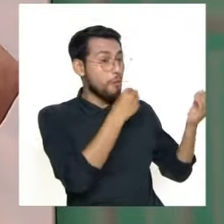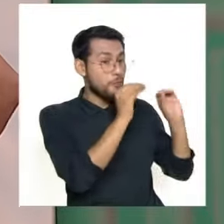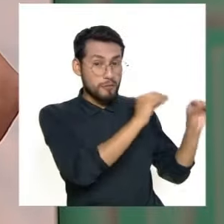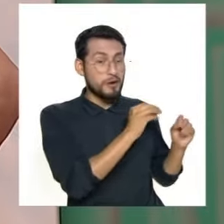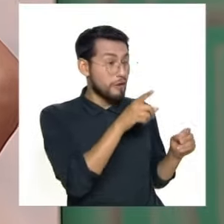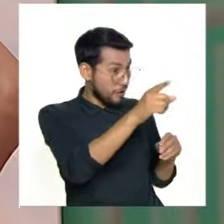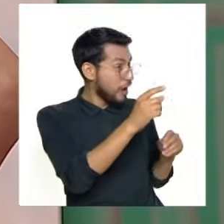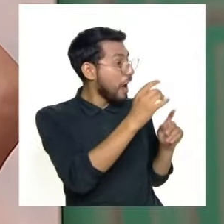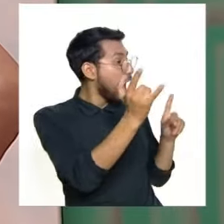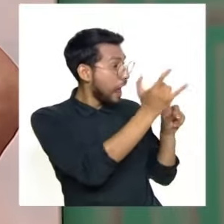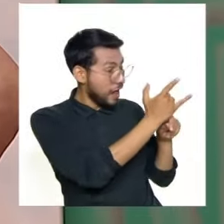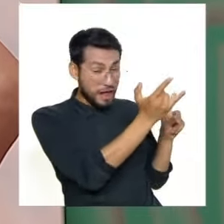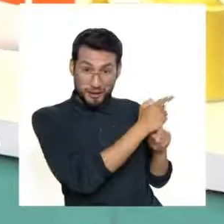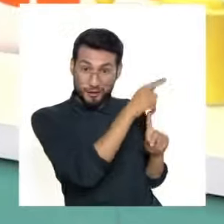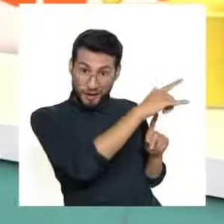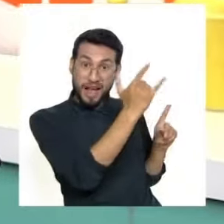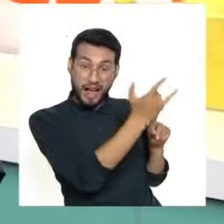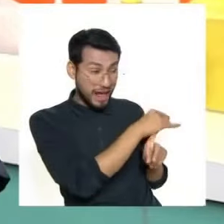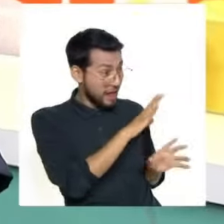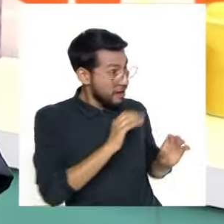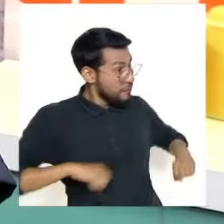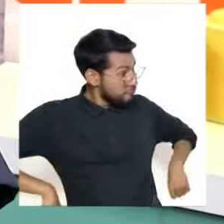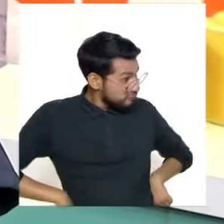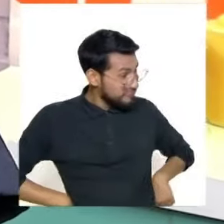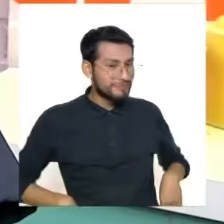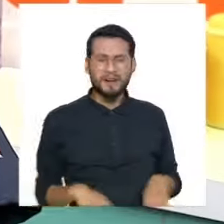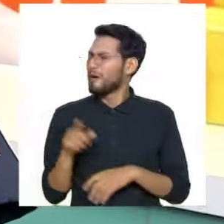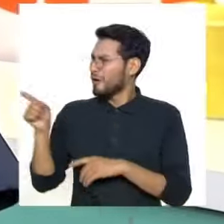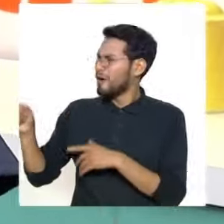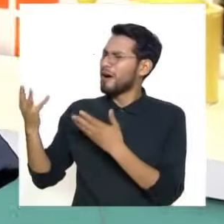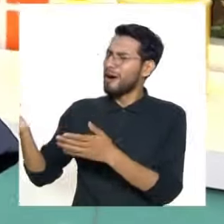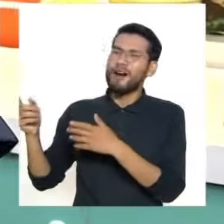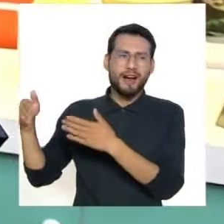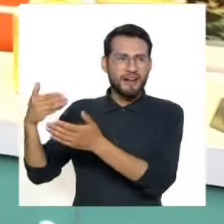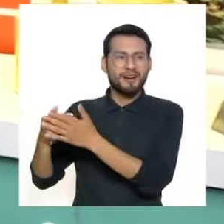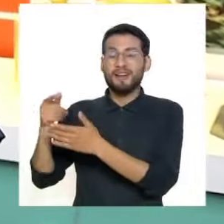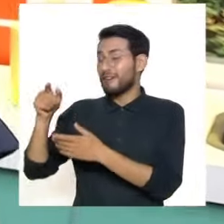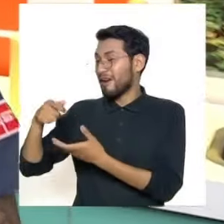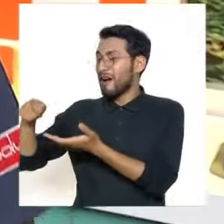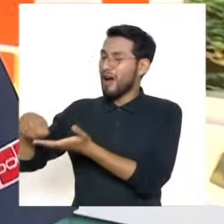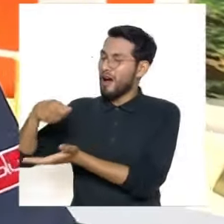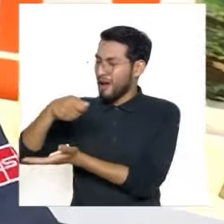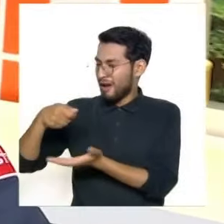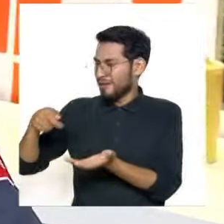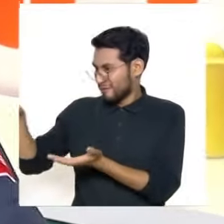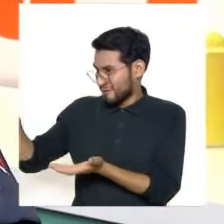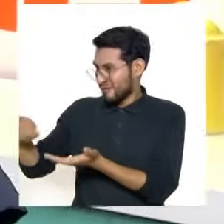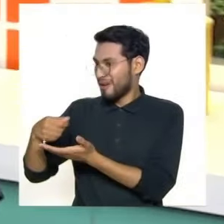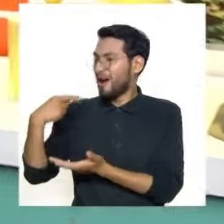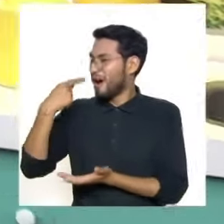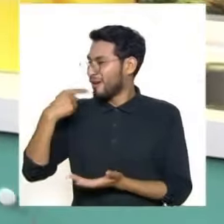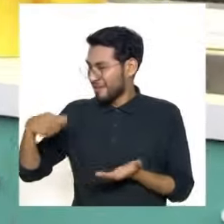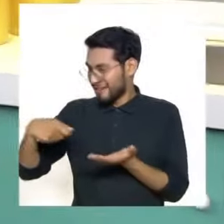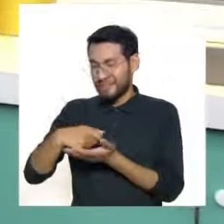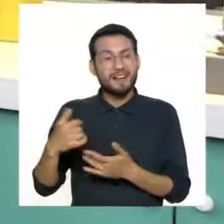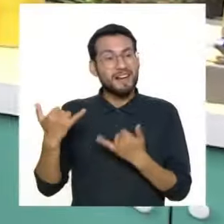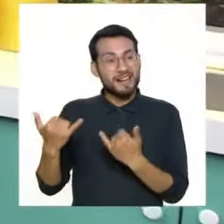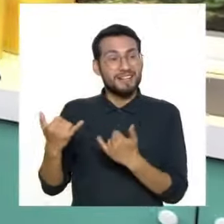lo enamoras ya no es lo mismo tú llegaste antes yo le La cuchara le daba en la boca